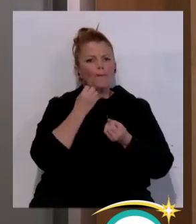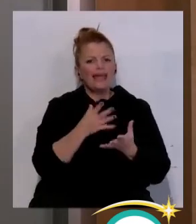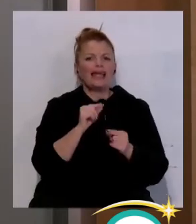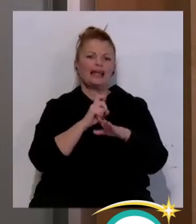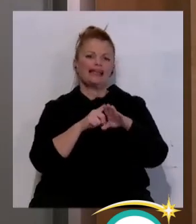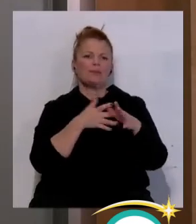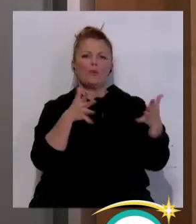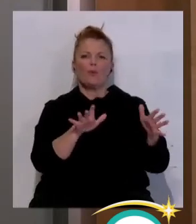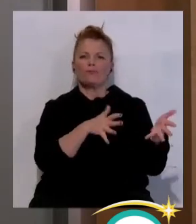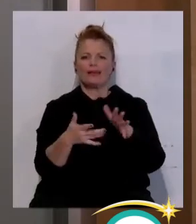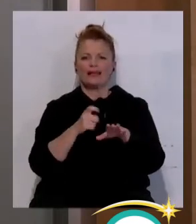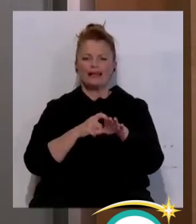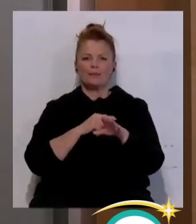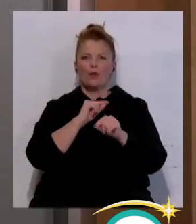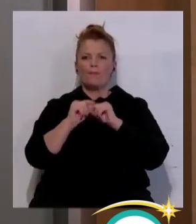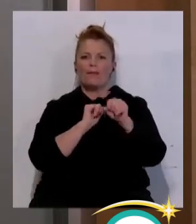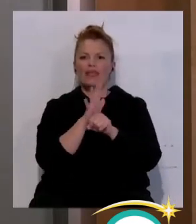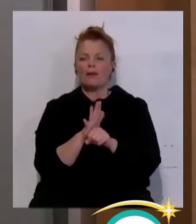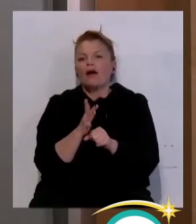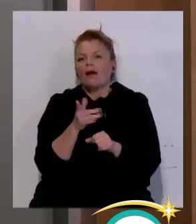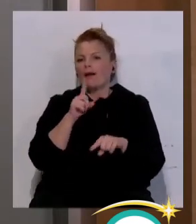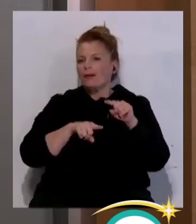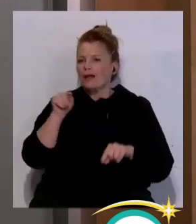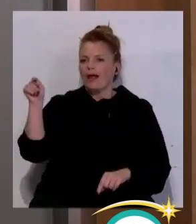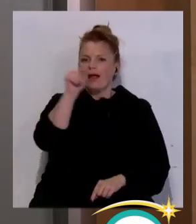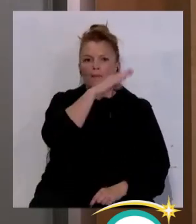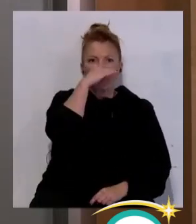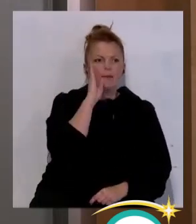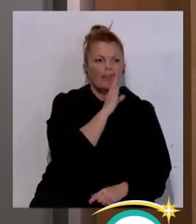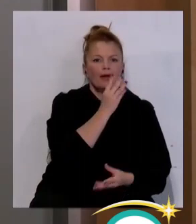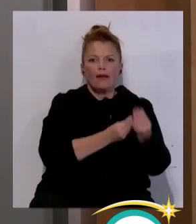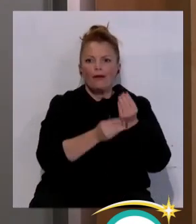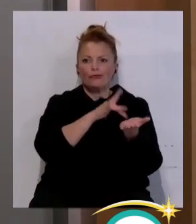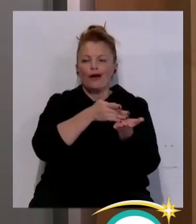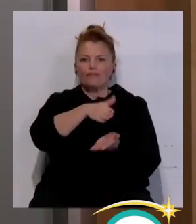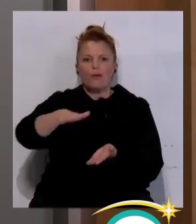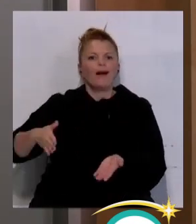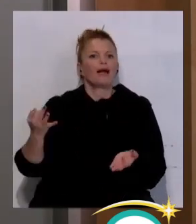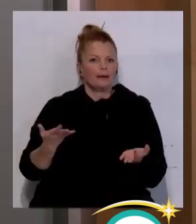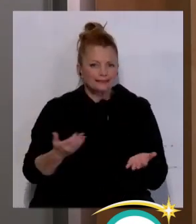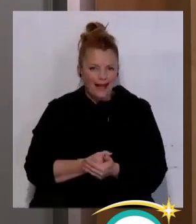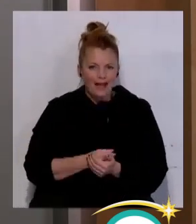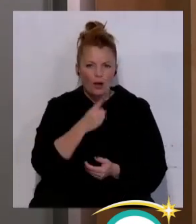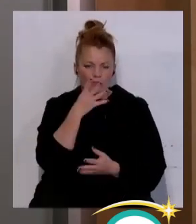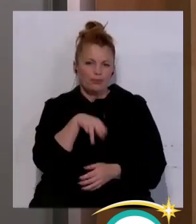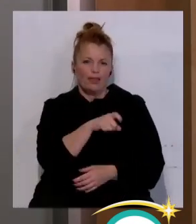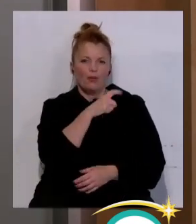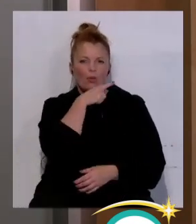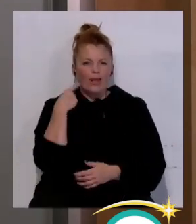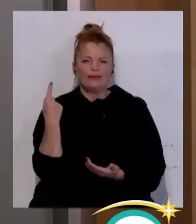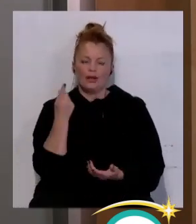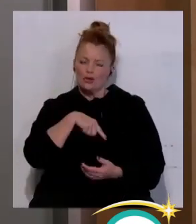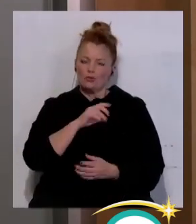al que le va bien sí, pero al que le ha fallecido su hijo, su padre o su primo, es muy doliente. Entonces creo que nos